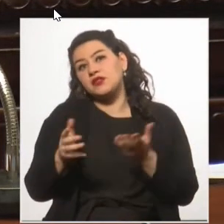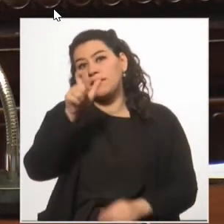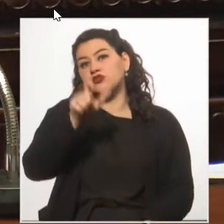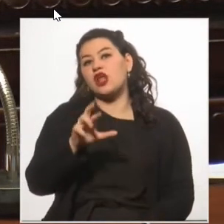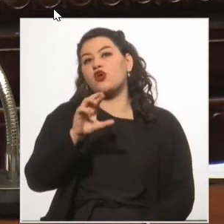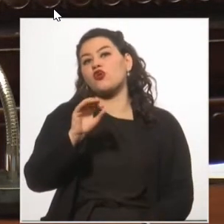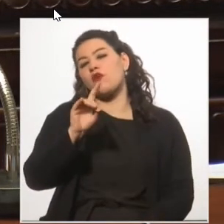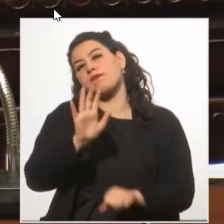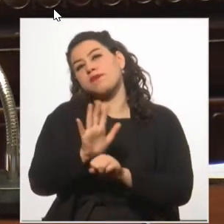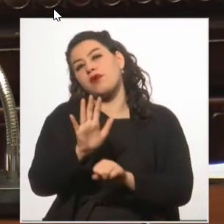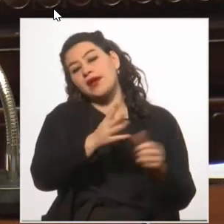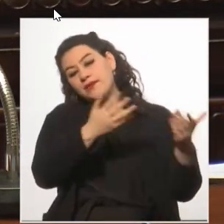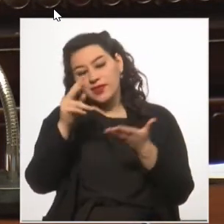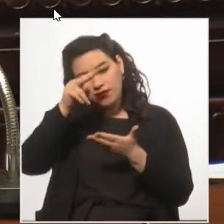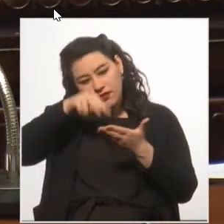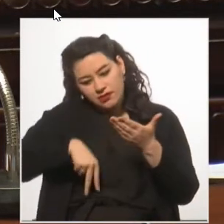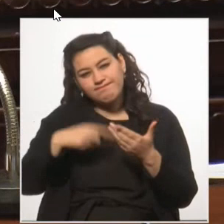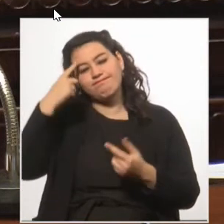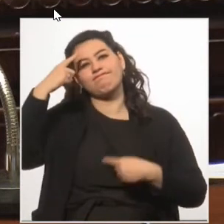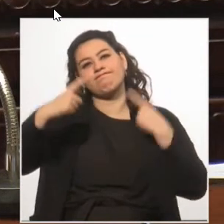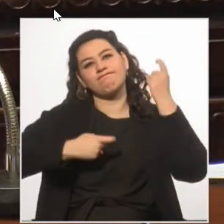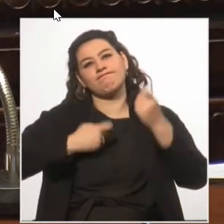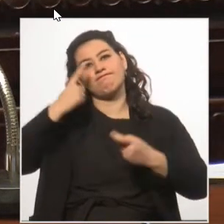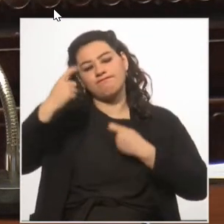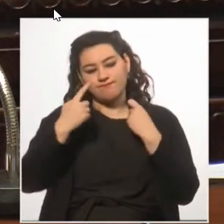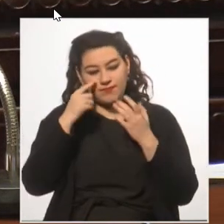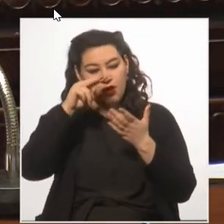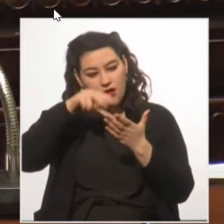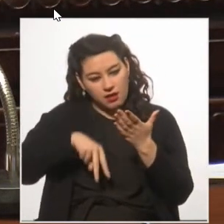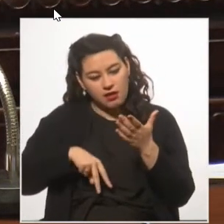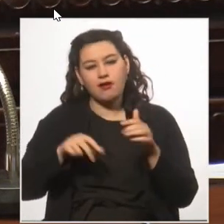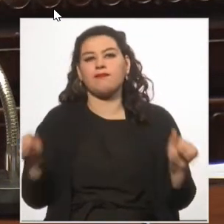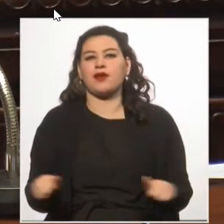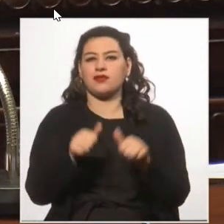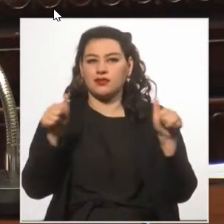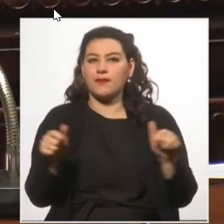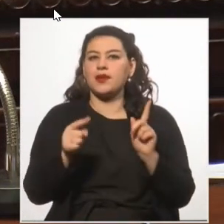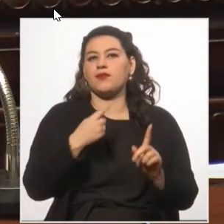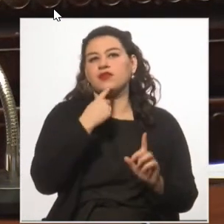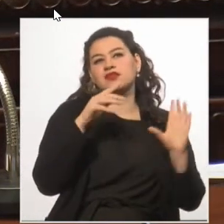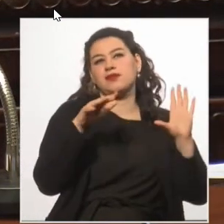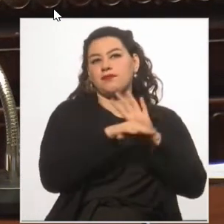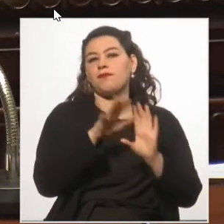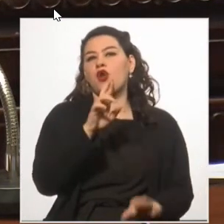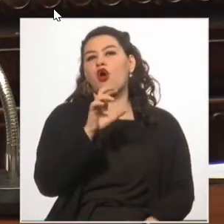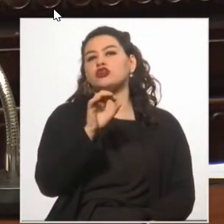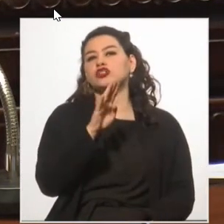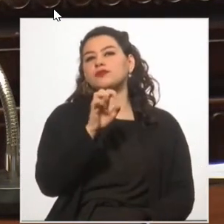al lector para que medite y lleve a la práctica las palabras de Próspero. Los